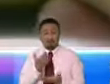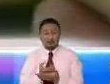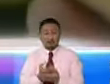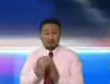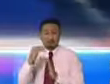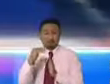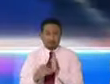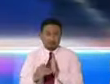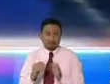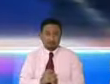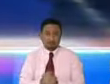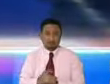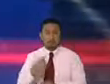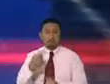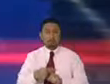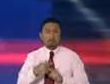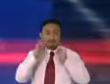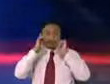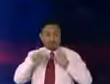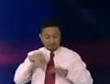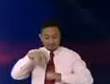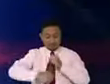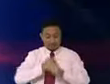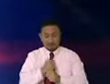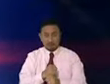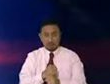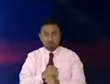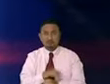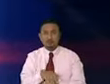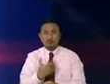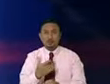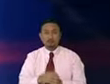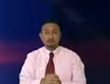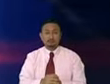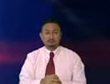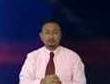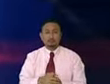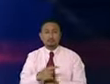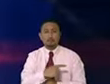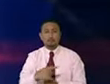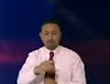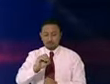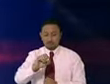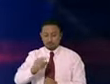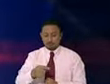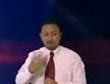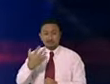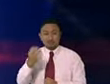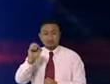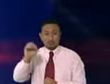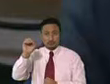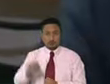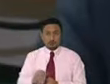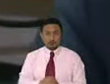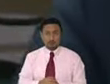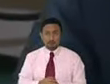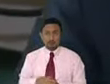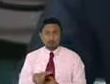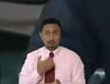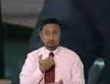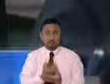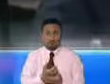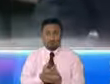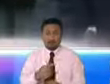país. Solo en el mes de septiembre de este año se registra una inflación del menos 0.15%, cifras que para el economista